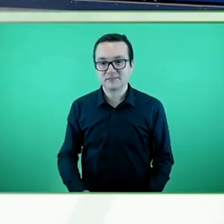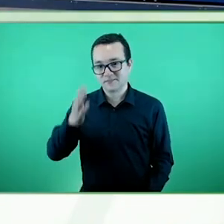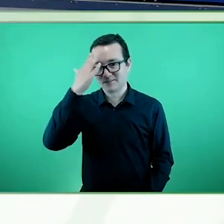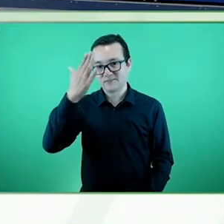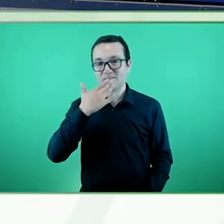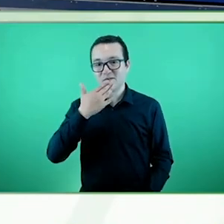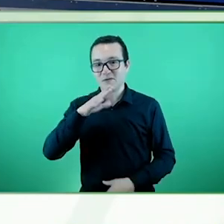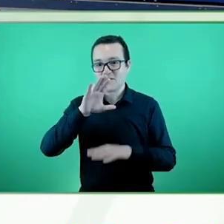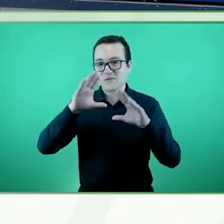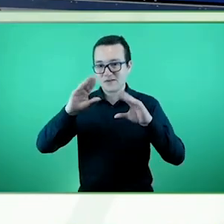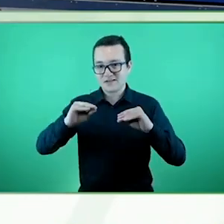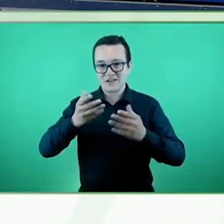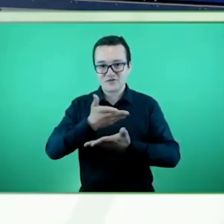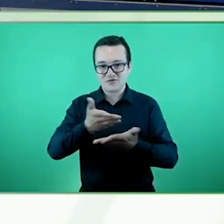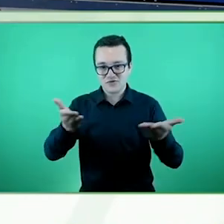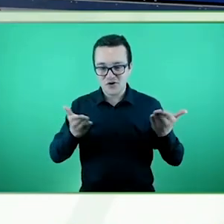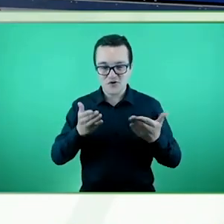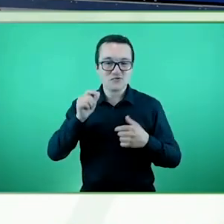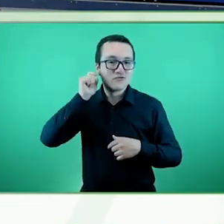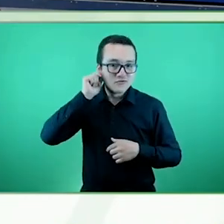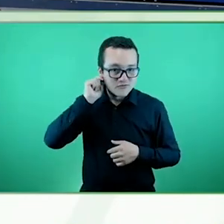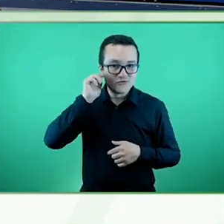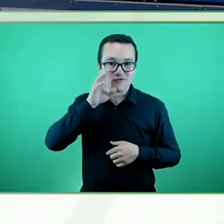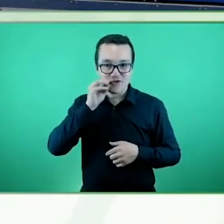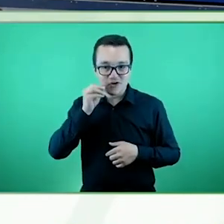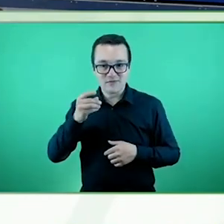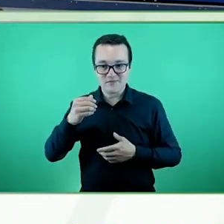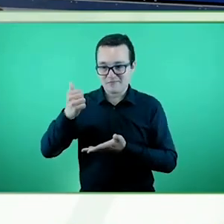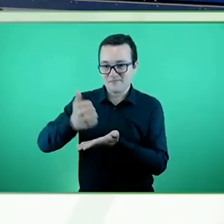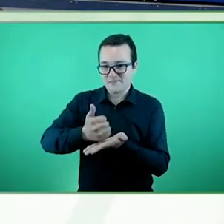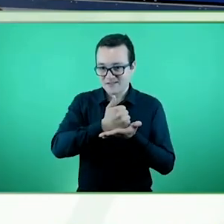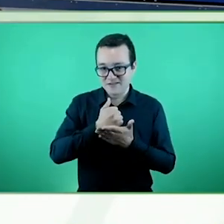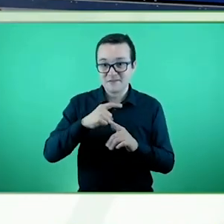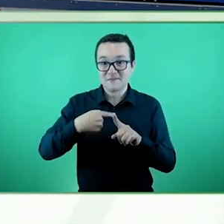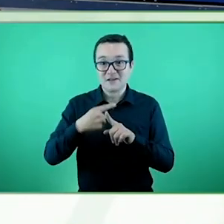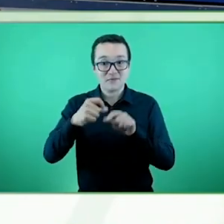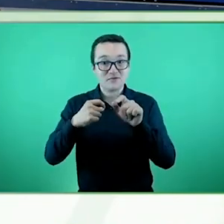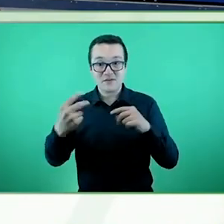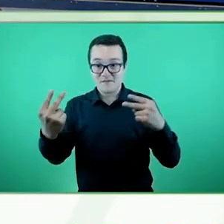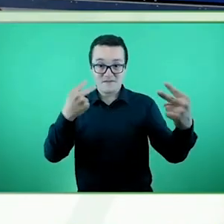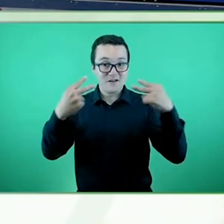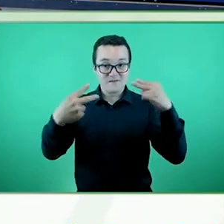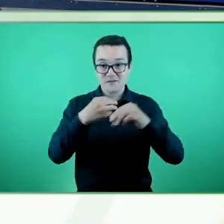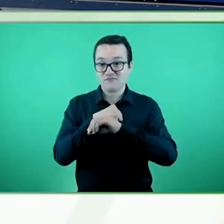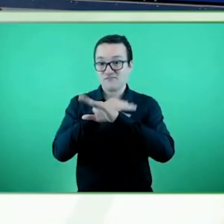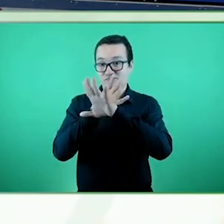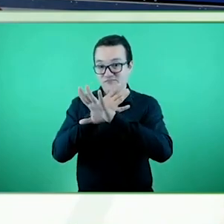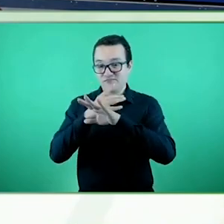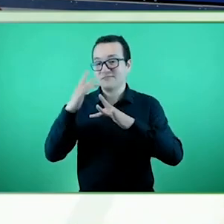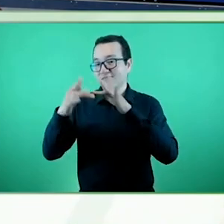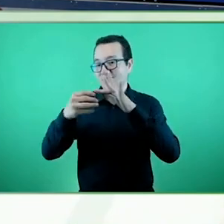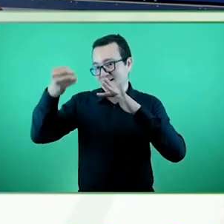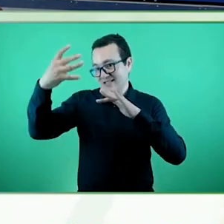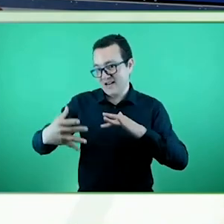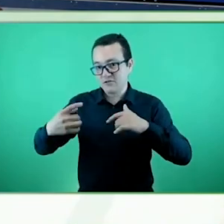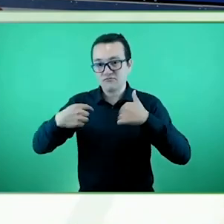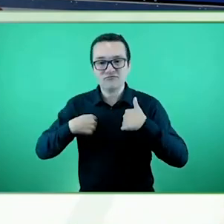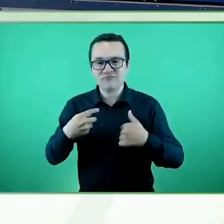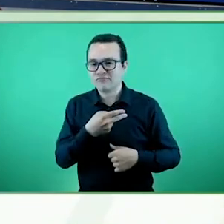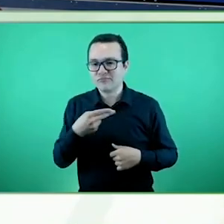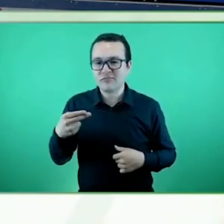están aquí presentes y a los que están siguiéndonos de forma virtual. Yo soy Ana Juviño, de la Fundación